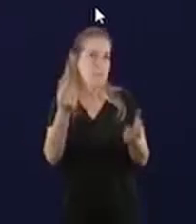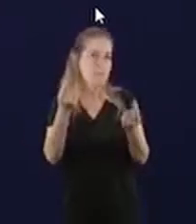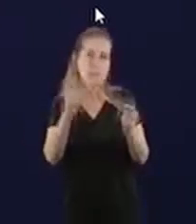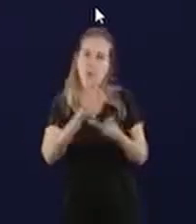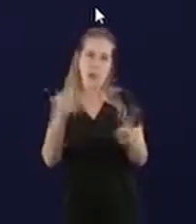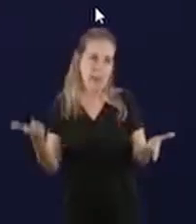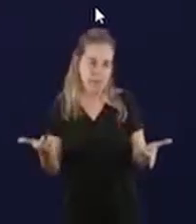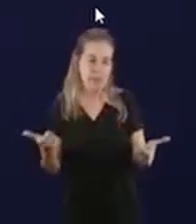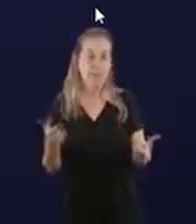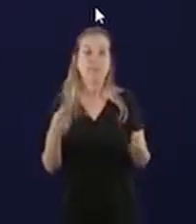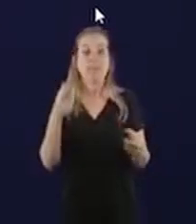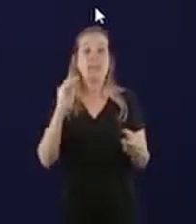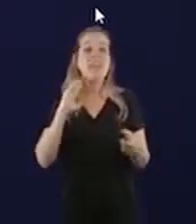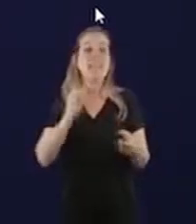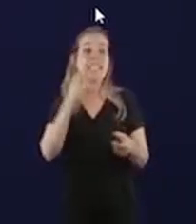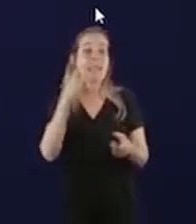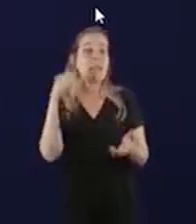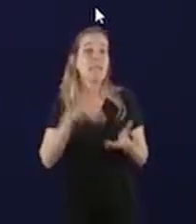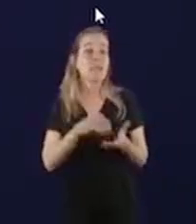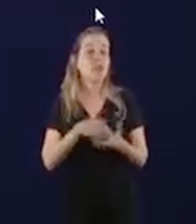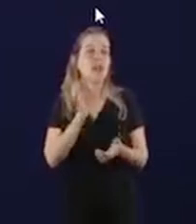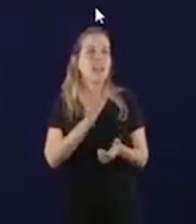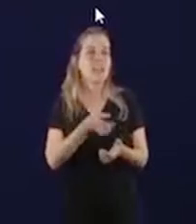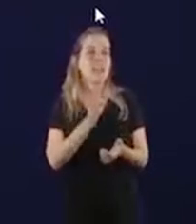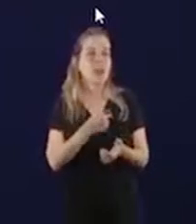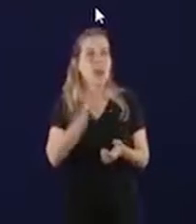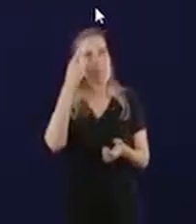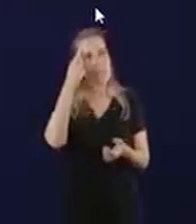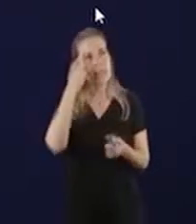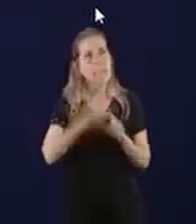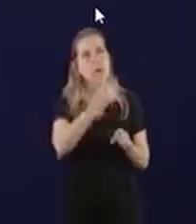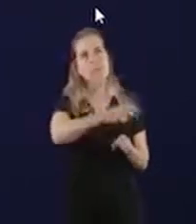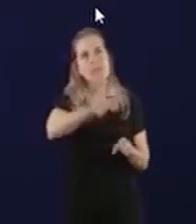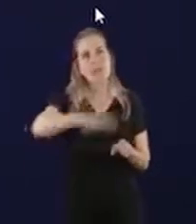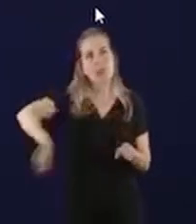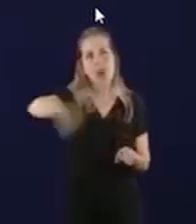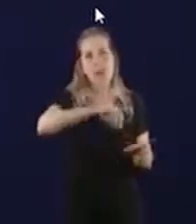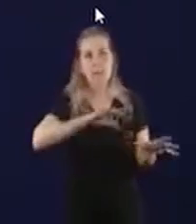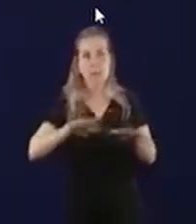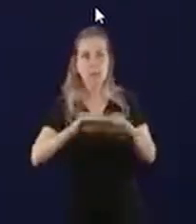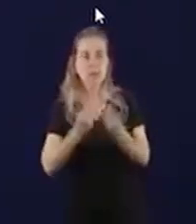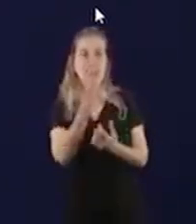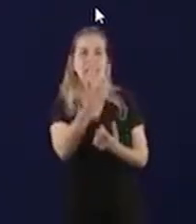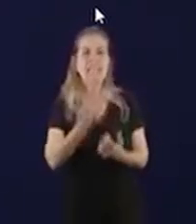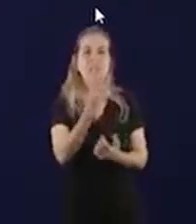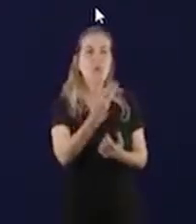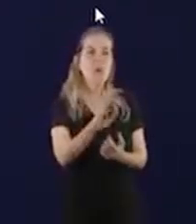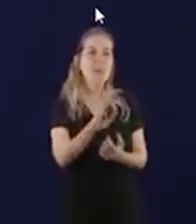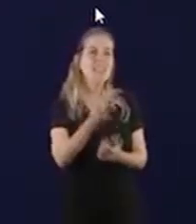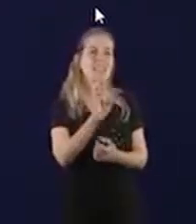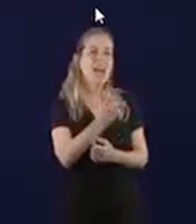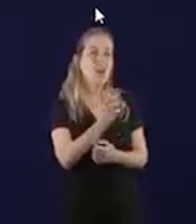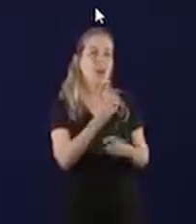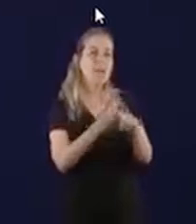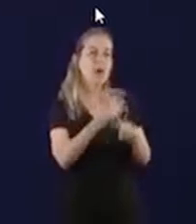16000 millones de dólares los pensás en términos per cápita estamos hablando de 340 por